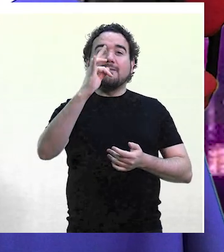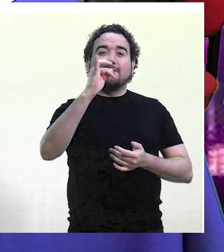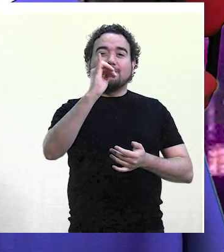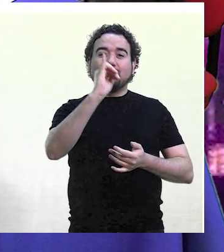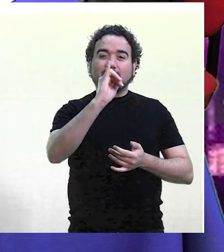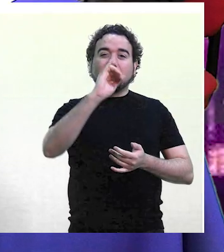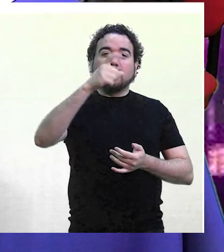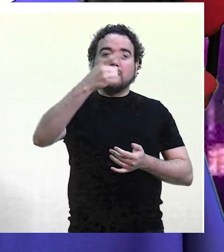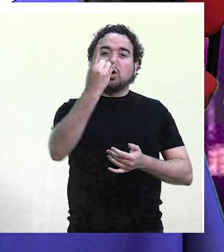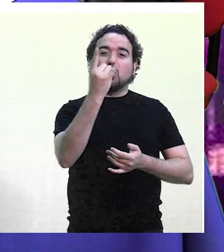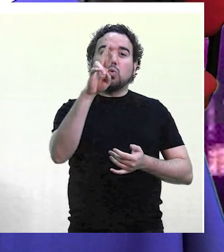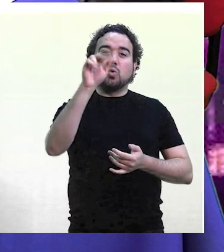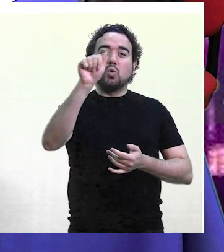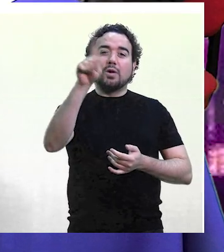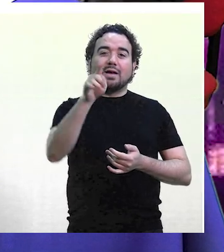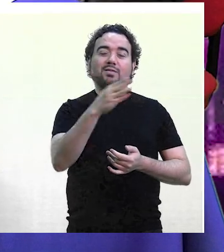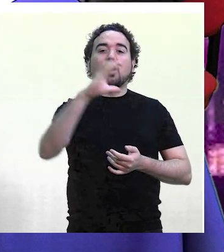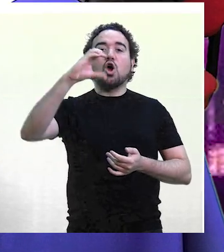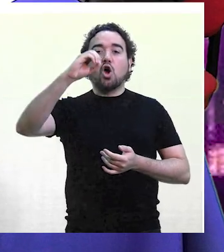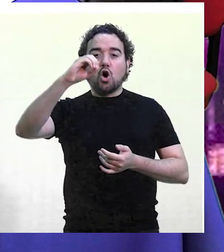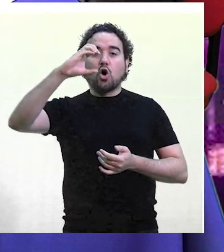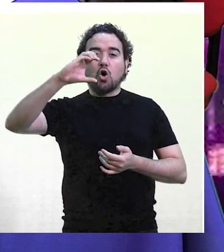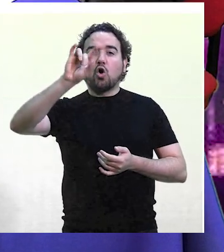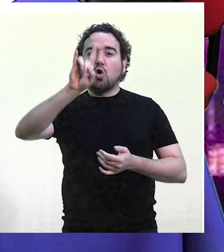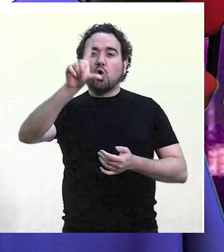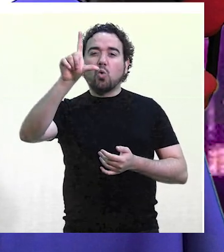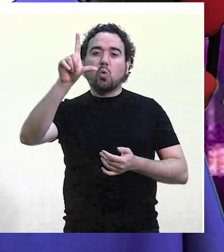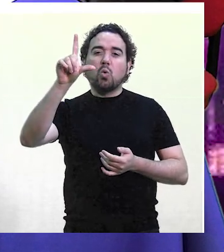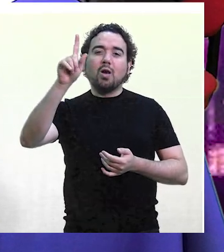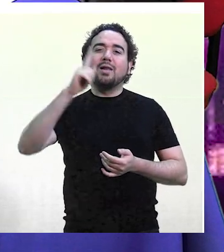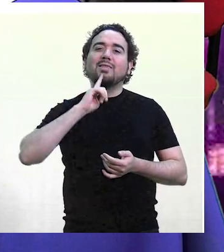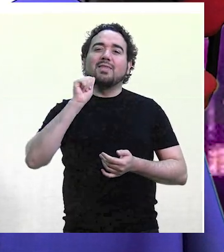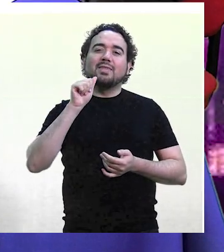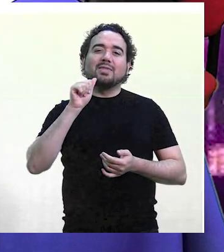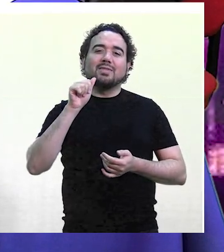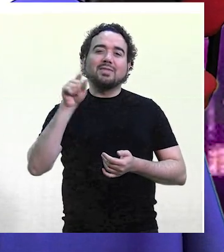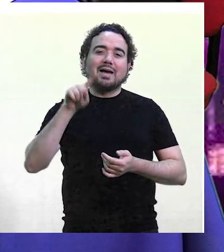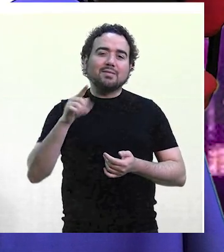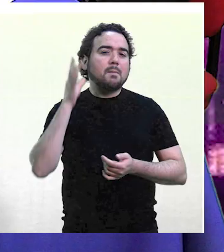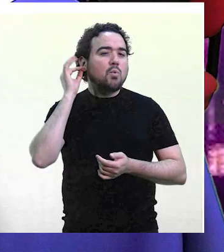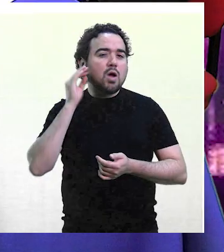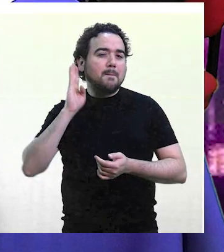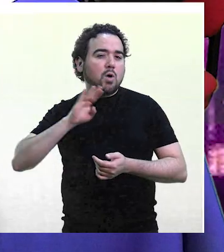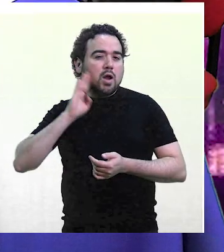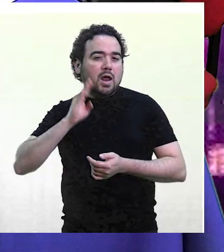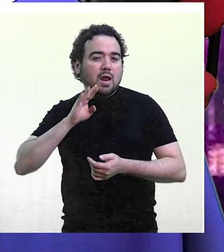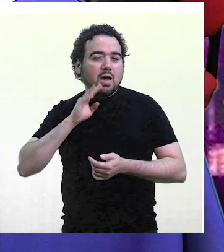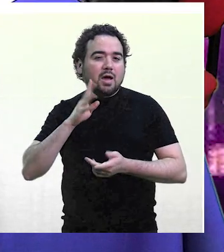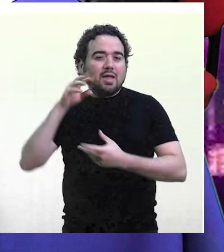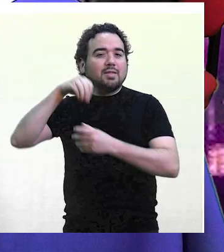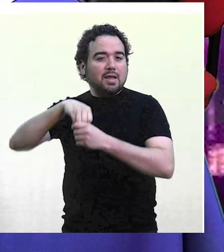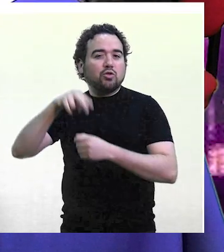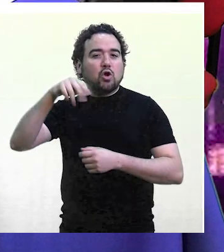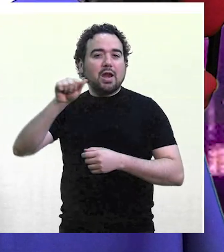científicas afroamericanas que fueron parte de la NASA. No me acuerdo si eran, creo que eran 3. Sí. Y su historia es súper power porque ellas jugaron